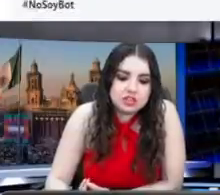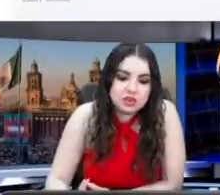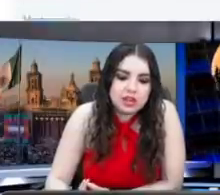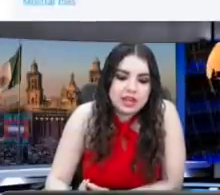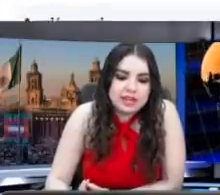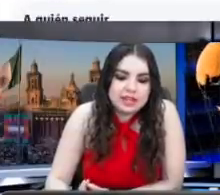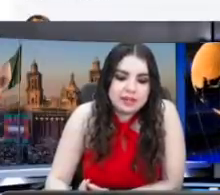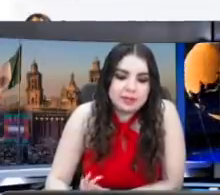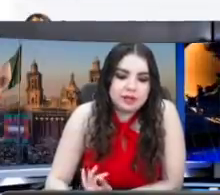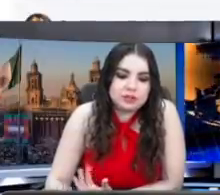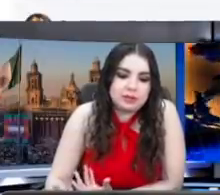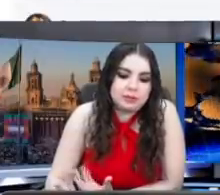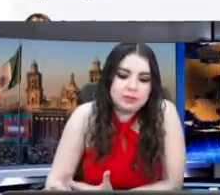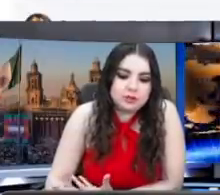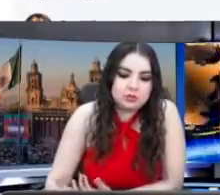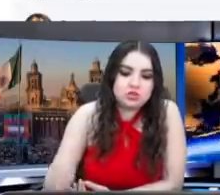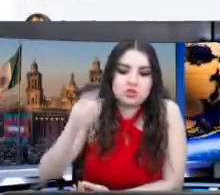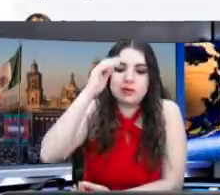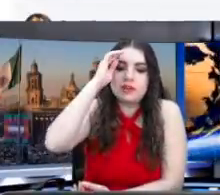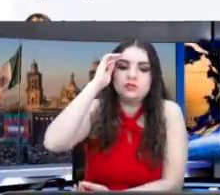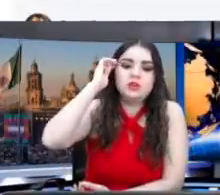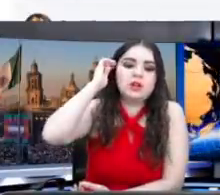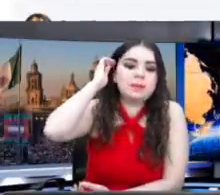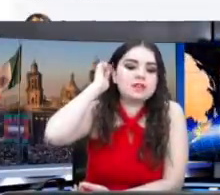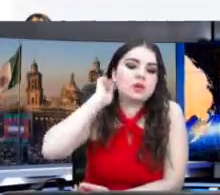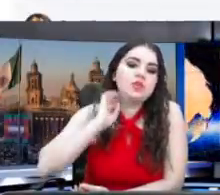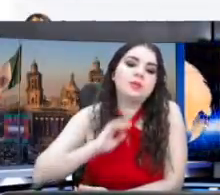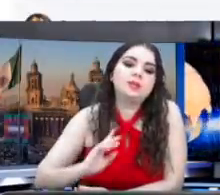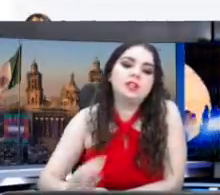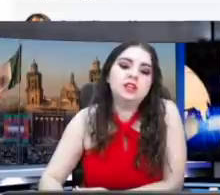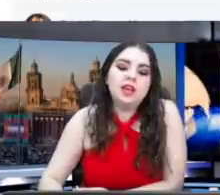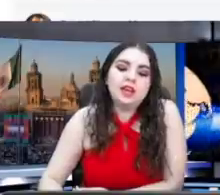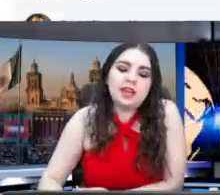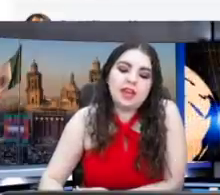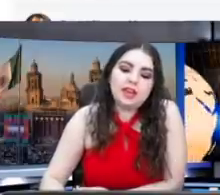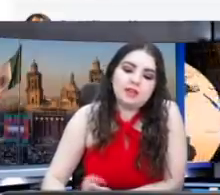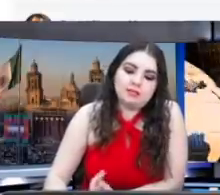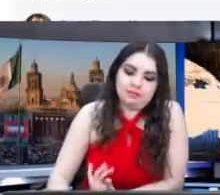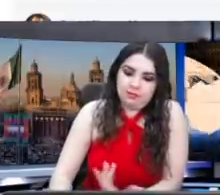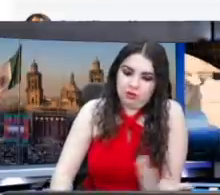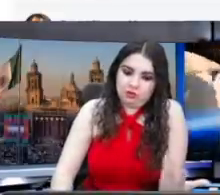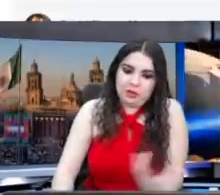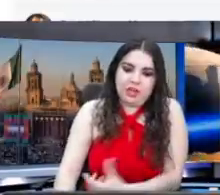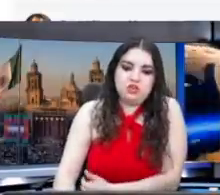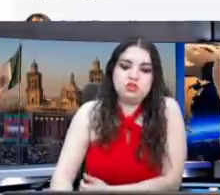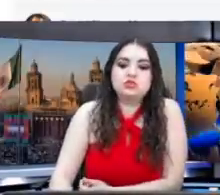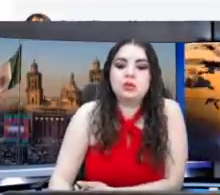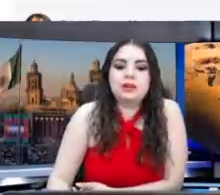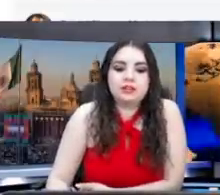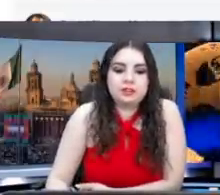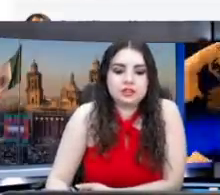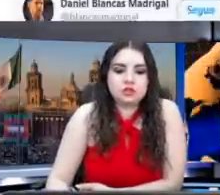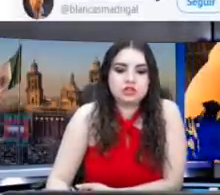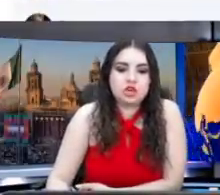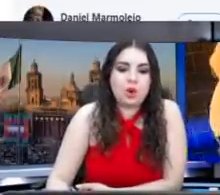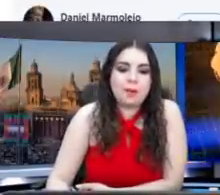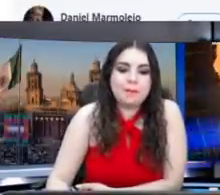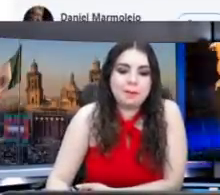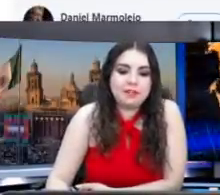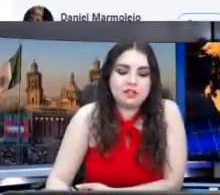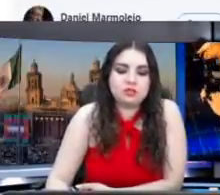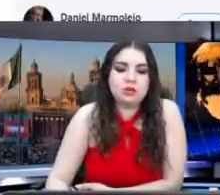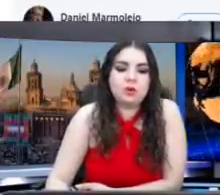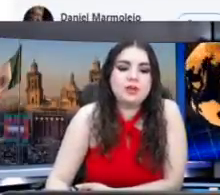Irving Chillón. Y también, o sea, son muchos comentarios. Vean lo que pasa cuando permiten que los pequeños tomen refrescos y